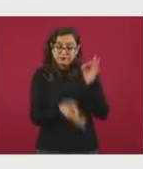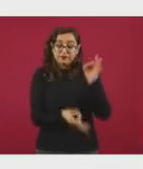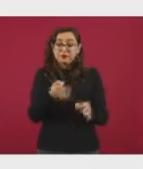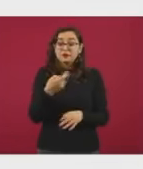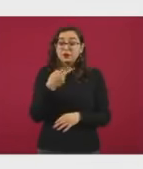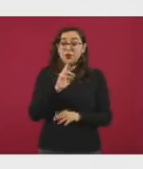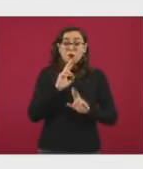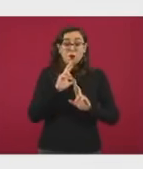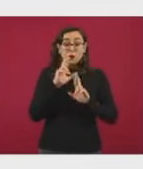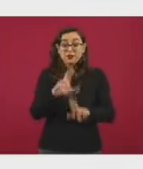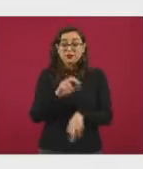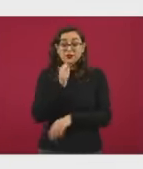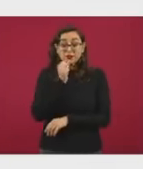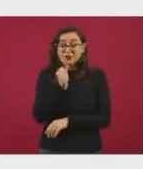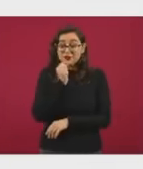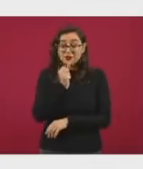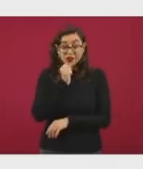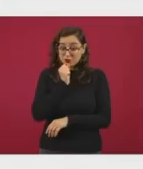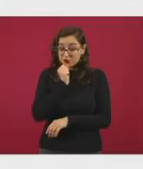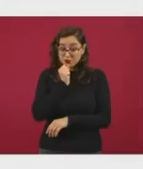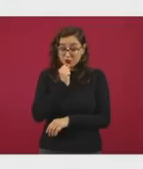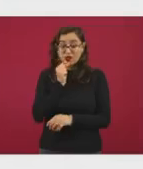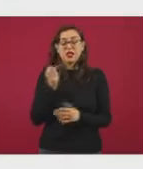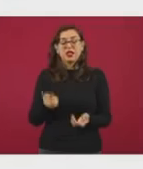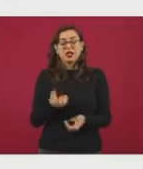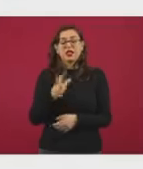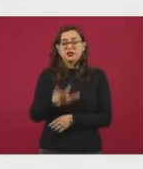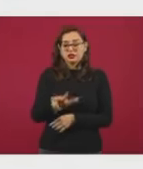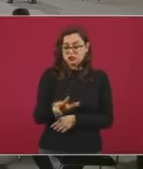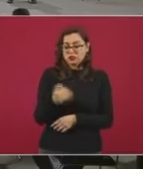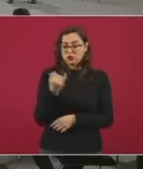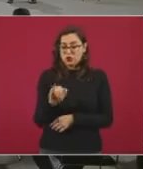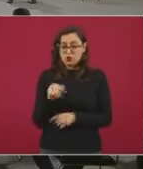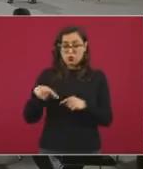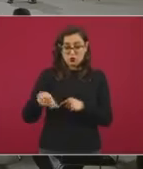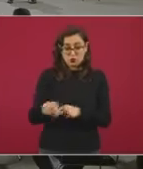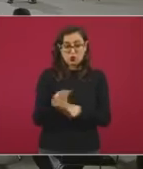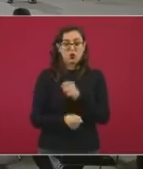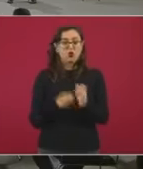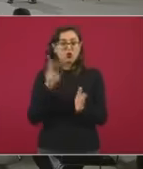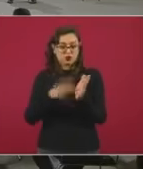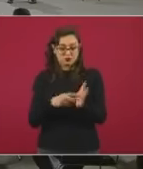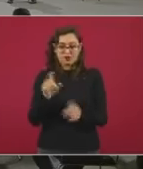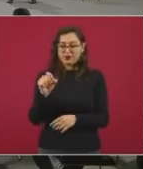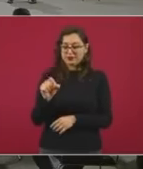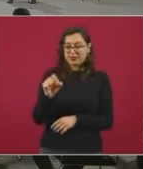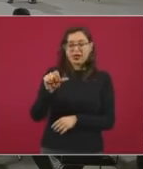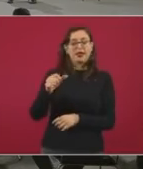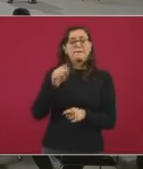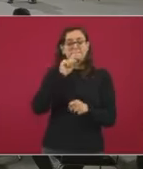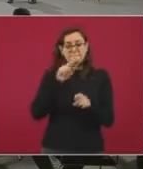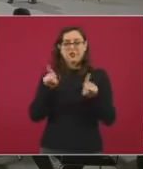no resuelve. Y el 18 de junio de este año ya, aquí también en la conferencia